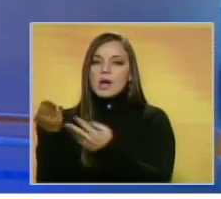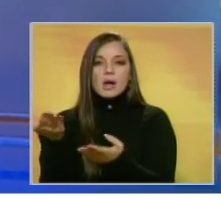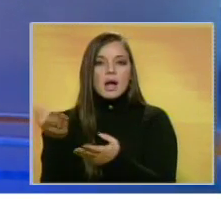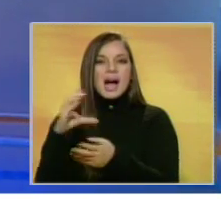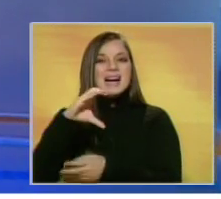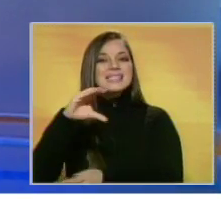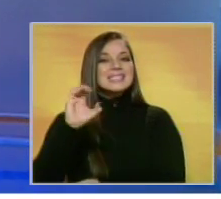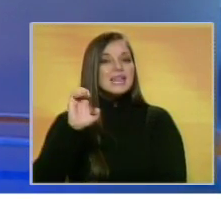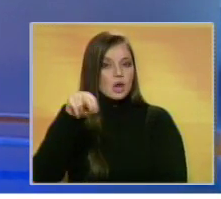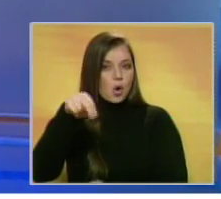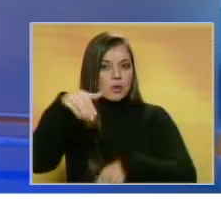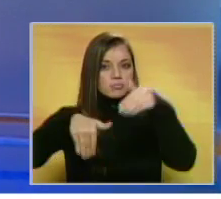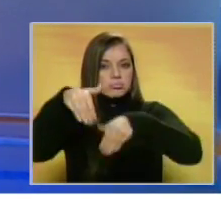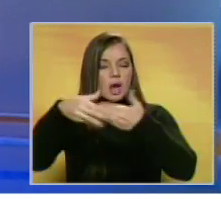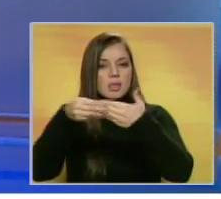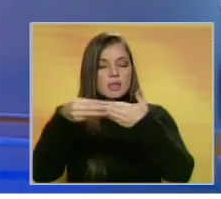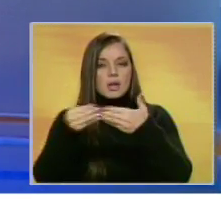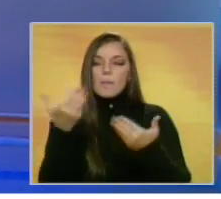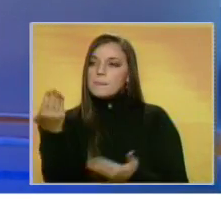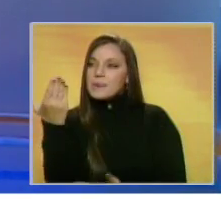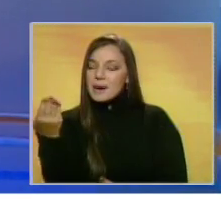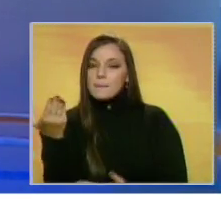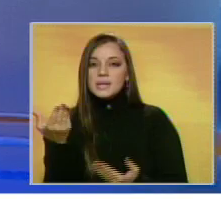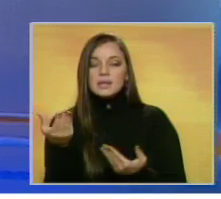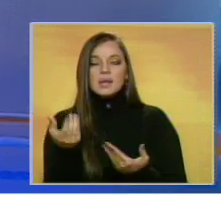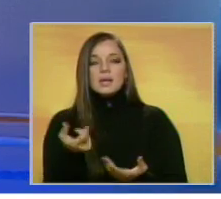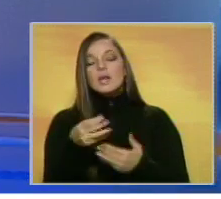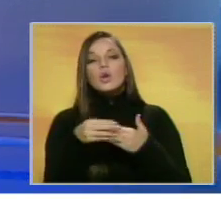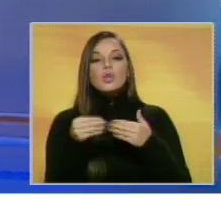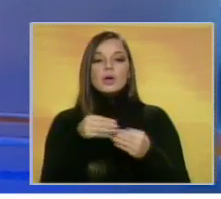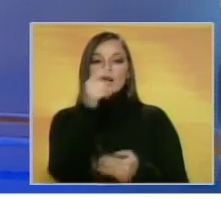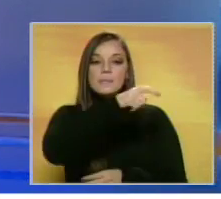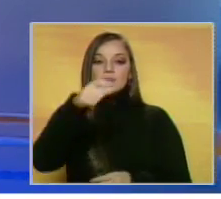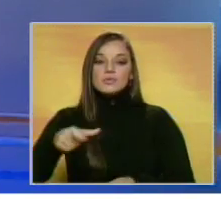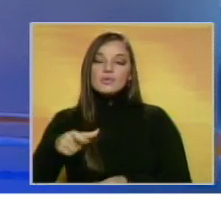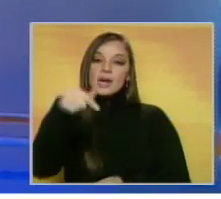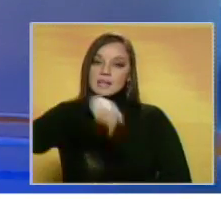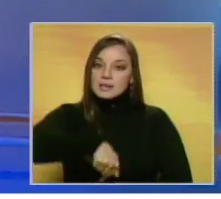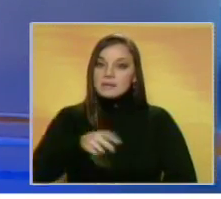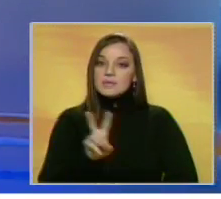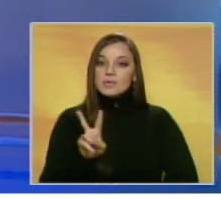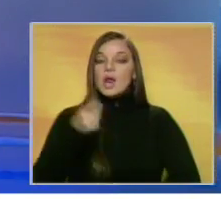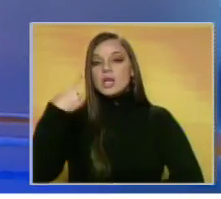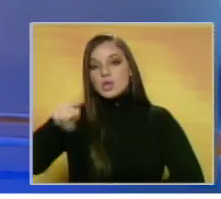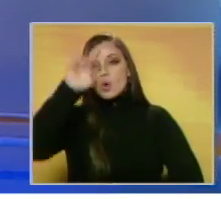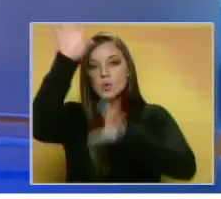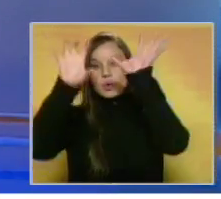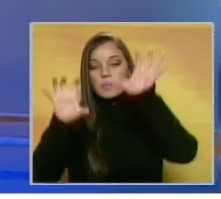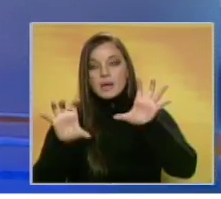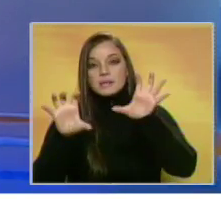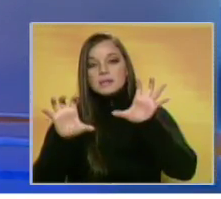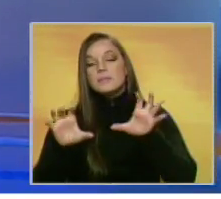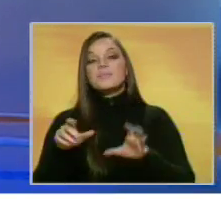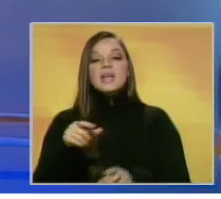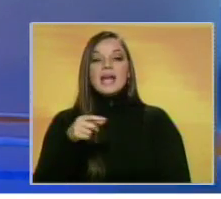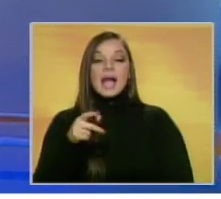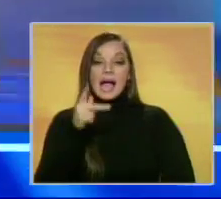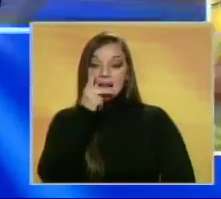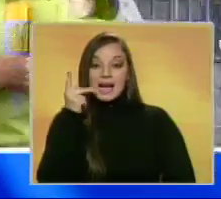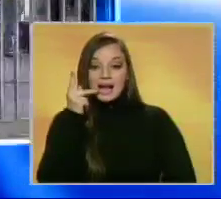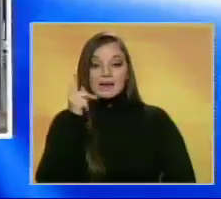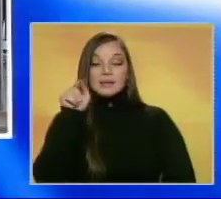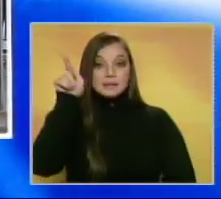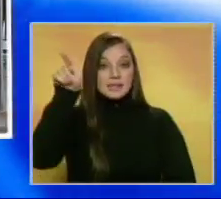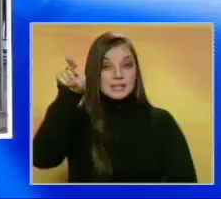exigencias en torno a la utilización de los dólares por parte de los venezolanos dentro y fuera del país. Carla Salcedo Flores está allá y nos